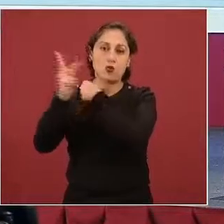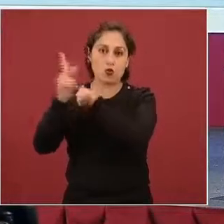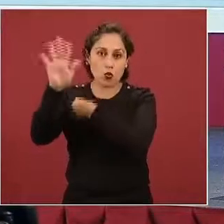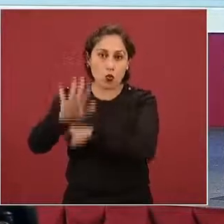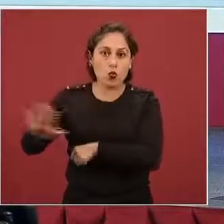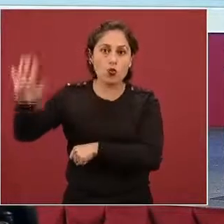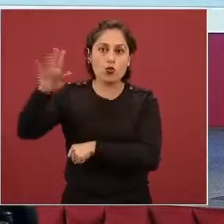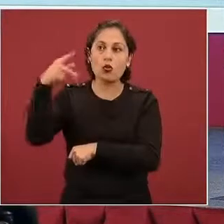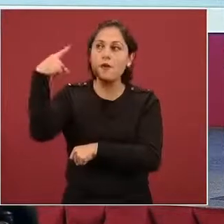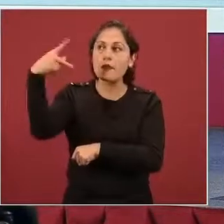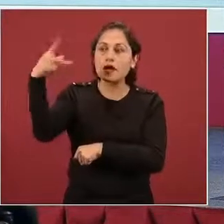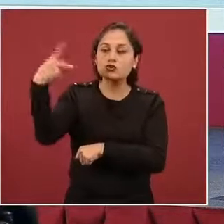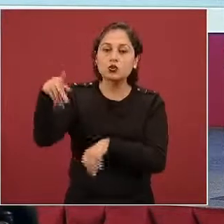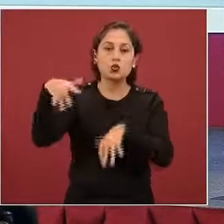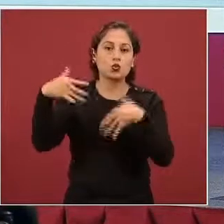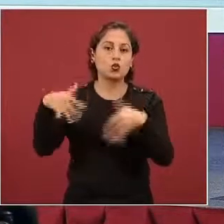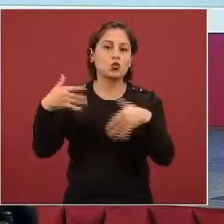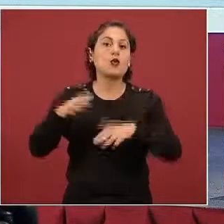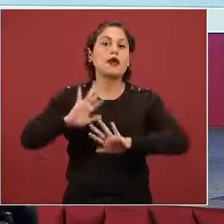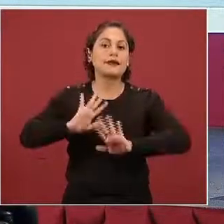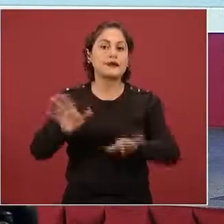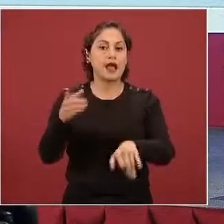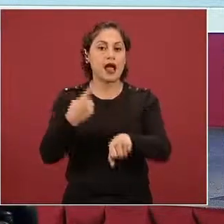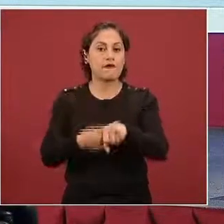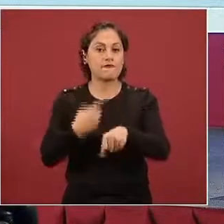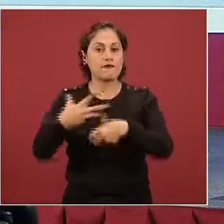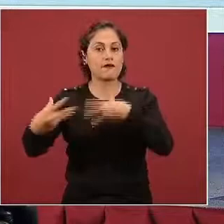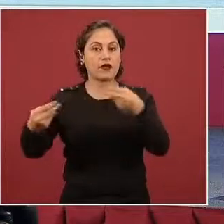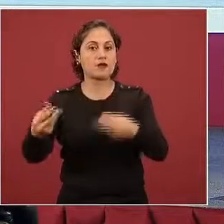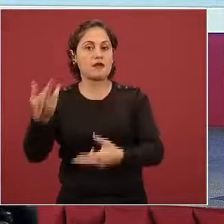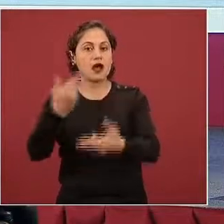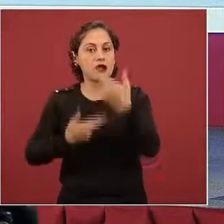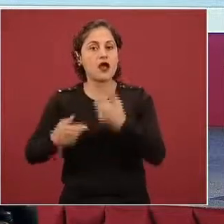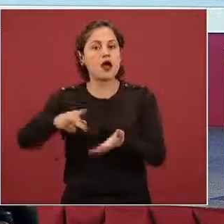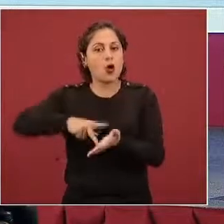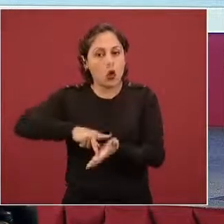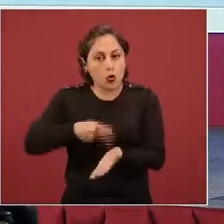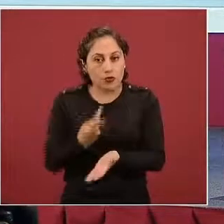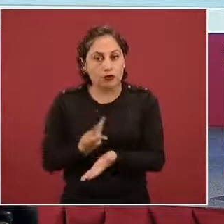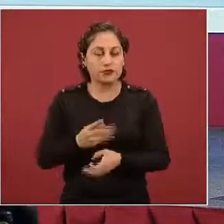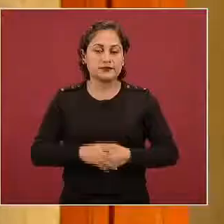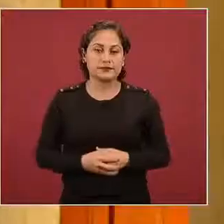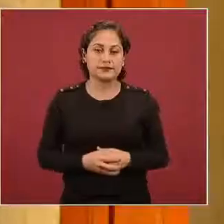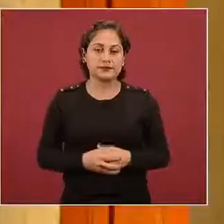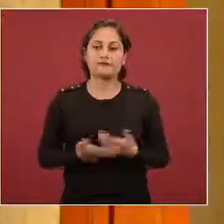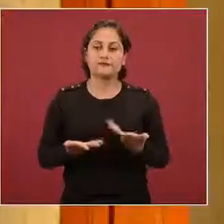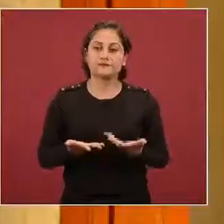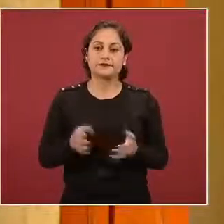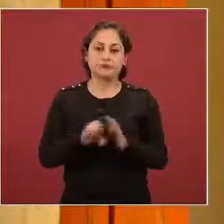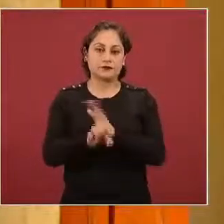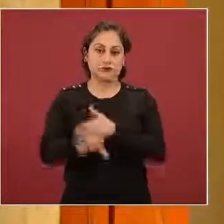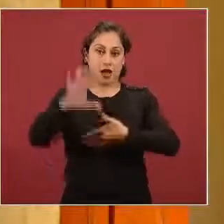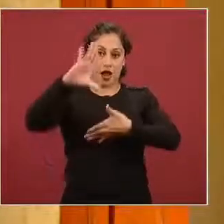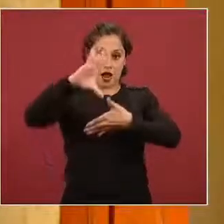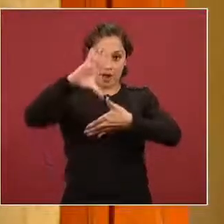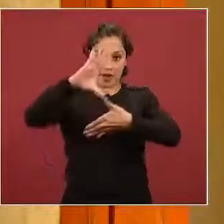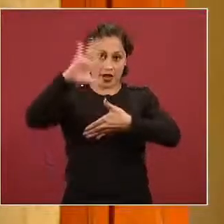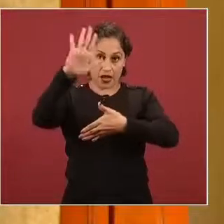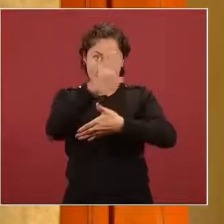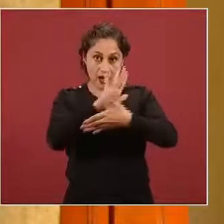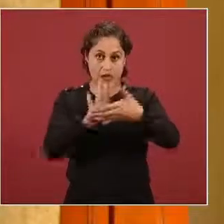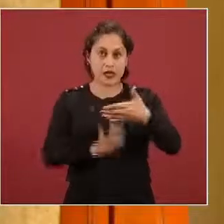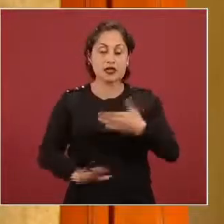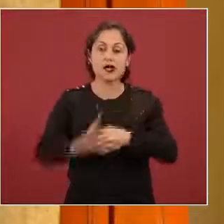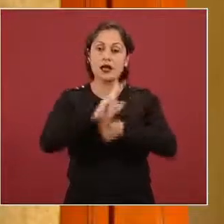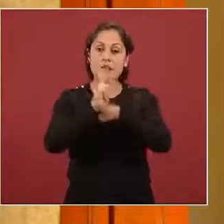Europa, están experimentando sendos rebrotes de COVID-19. Desde luego la región de América, el continente americano,